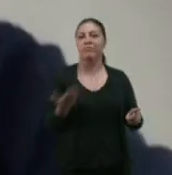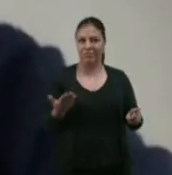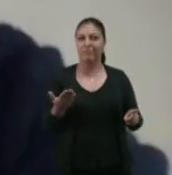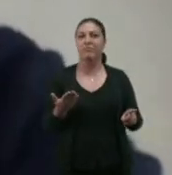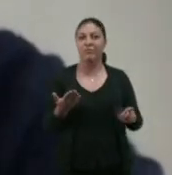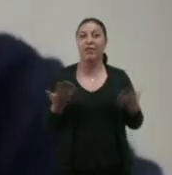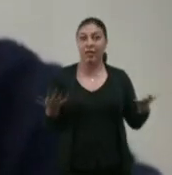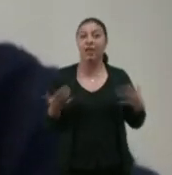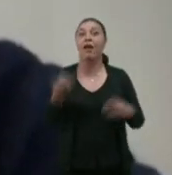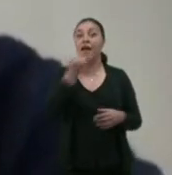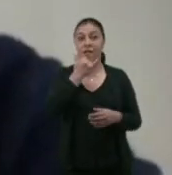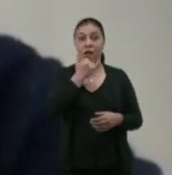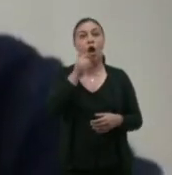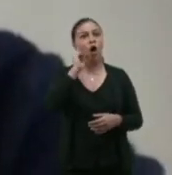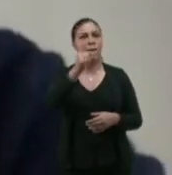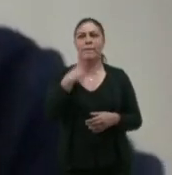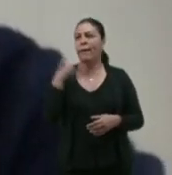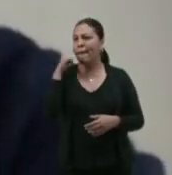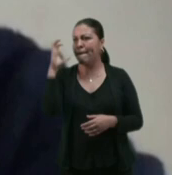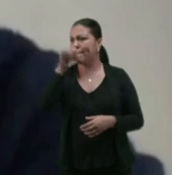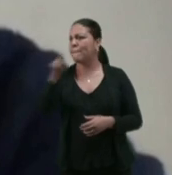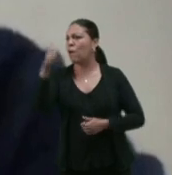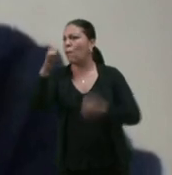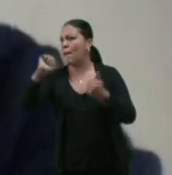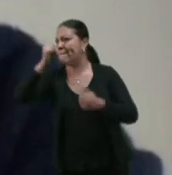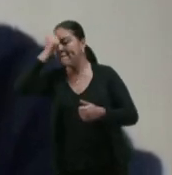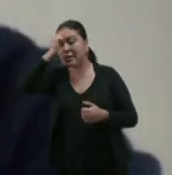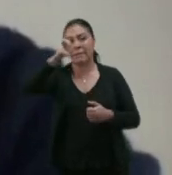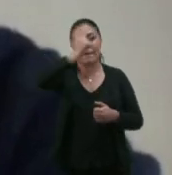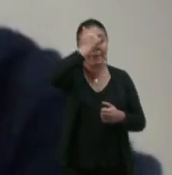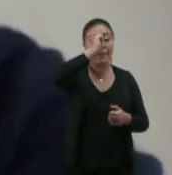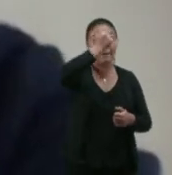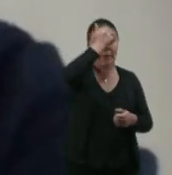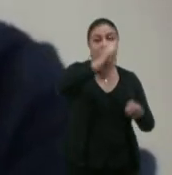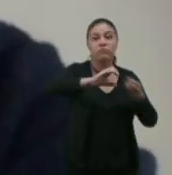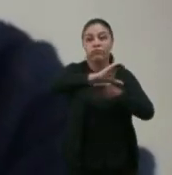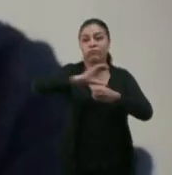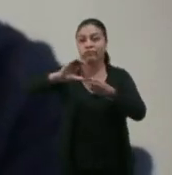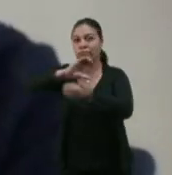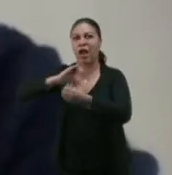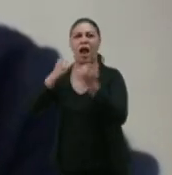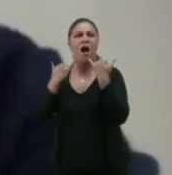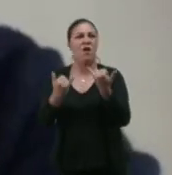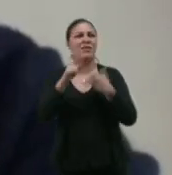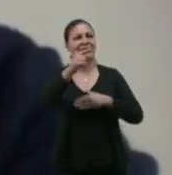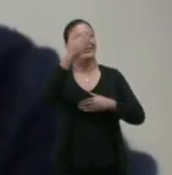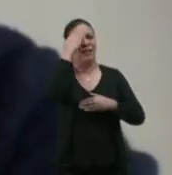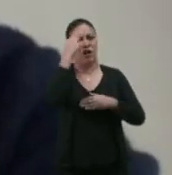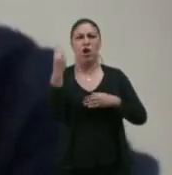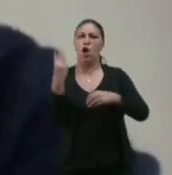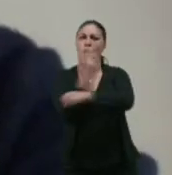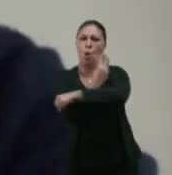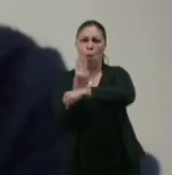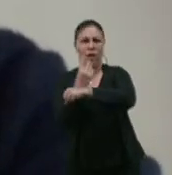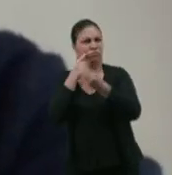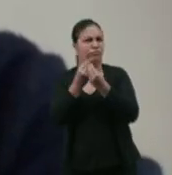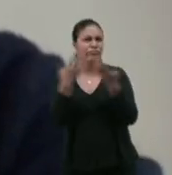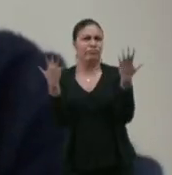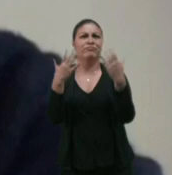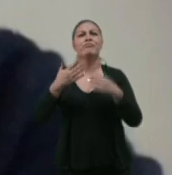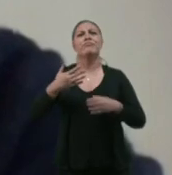iba a los principales centros urbanos. Y ahora hay una plataforma, en realidad hay varias, porque las redes sociales, los buscadores